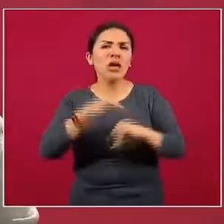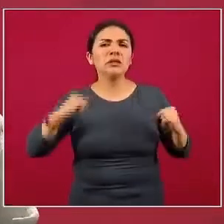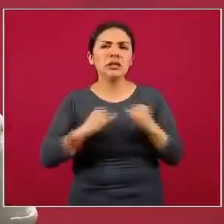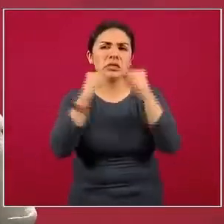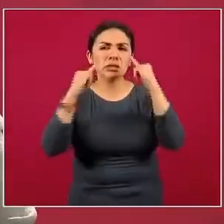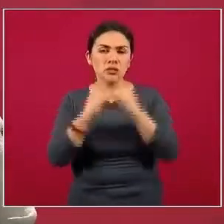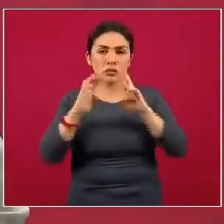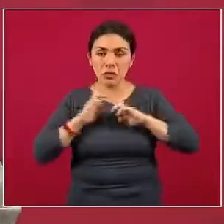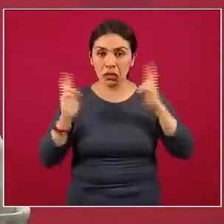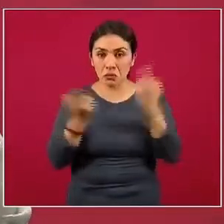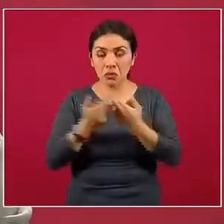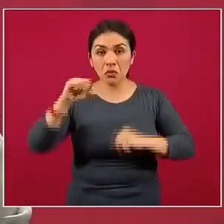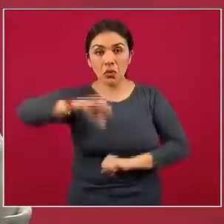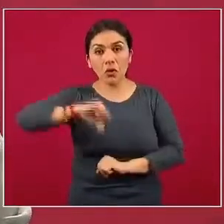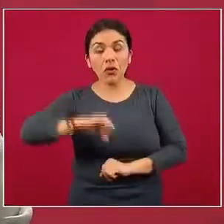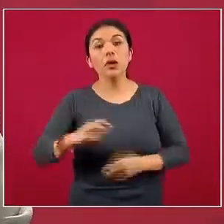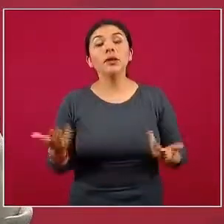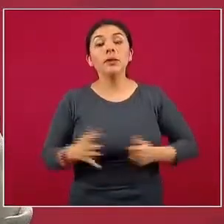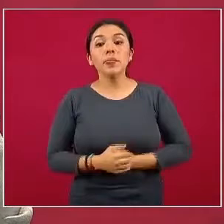instituciones